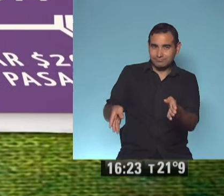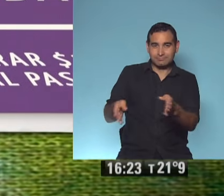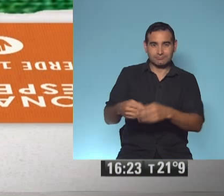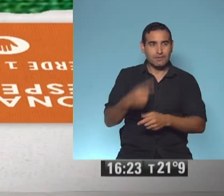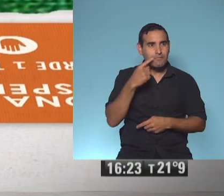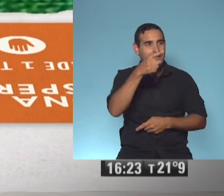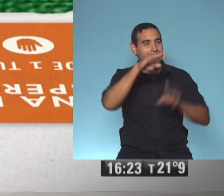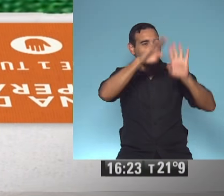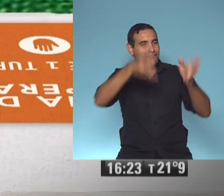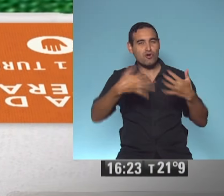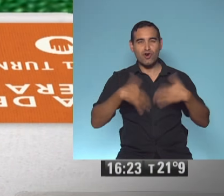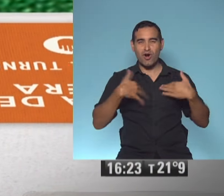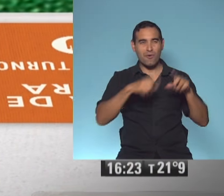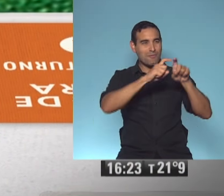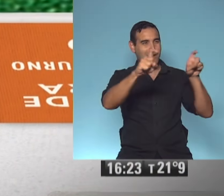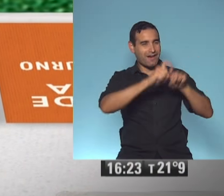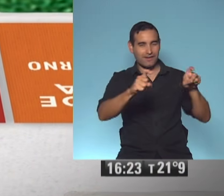¡Mi tienda de ropa!